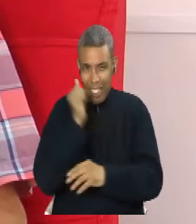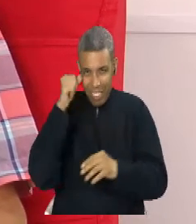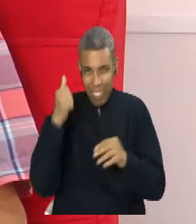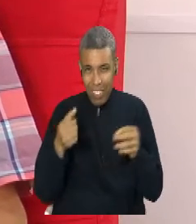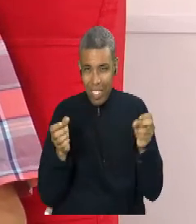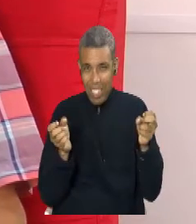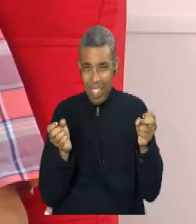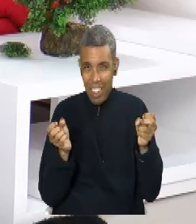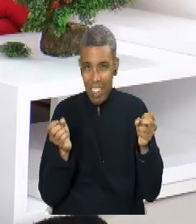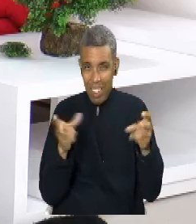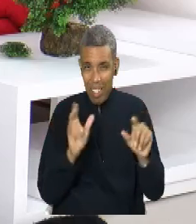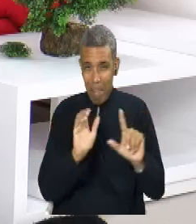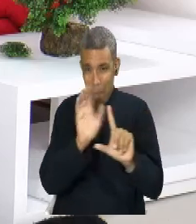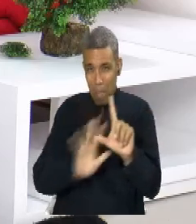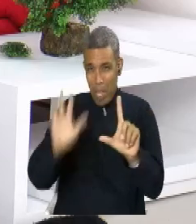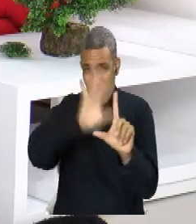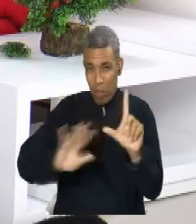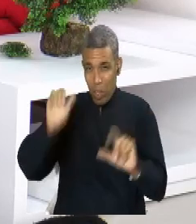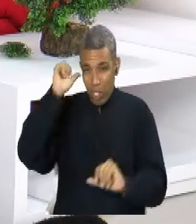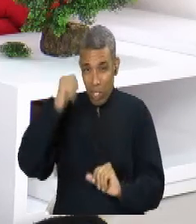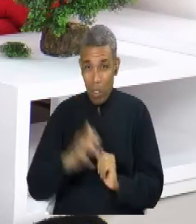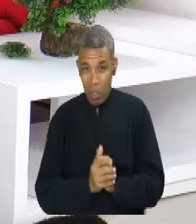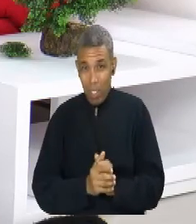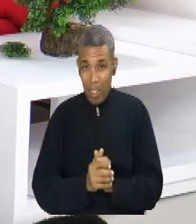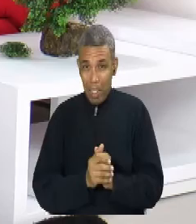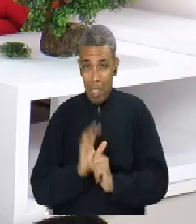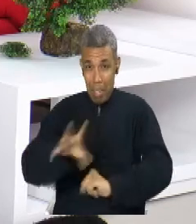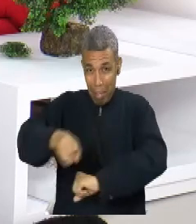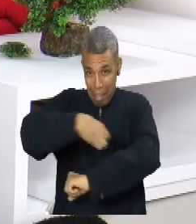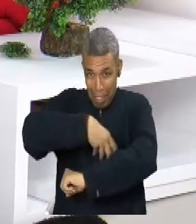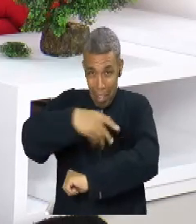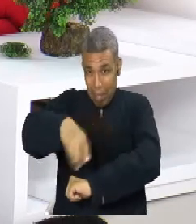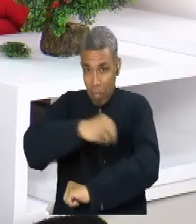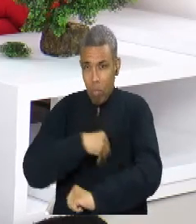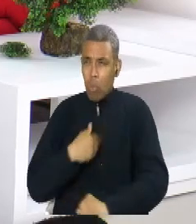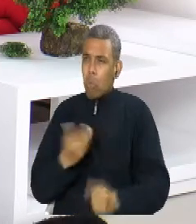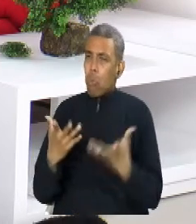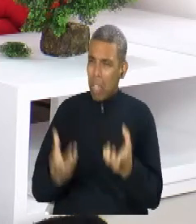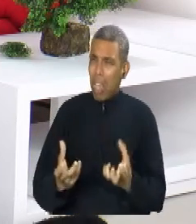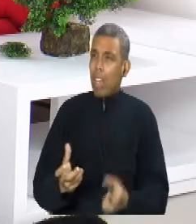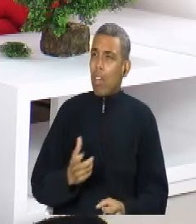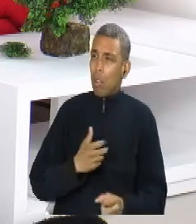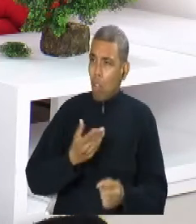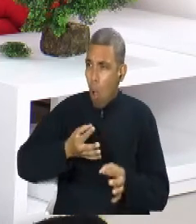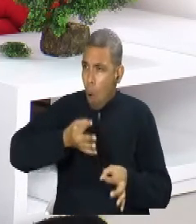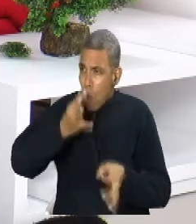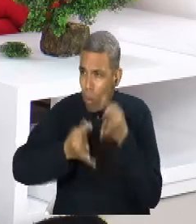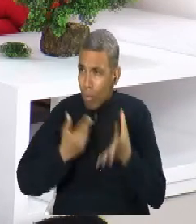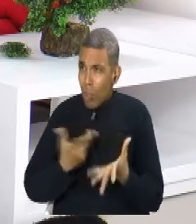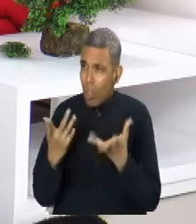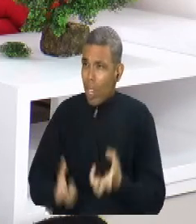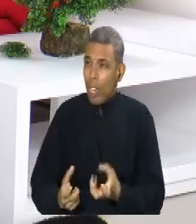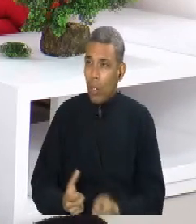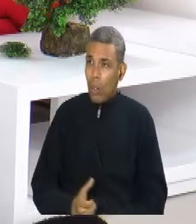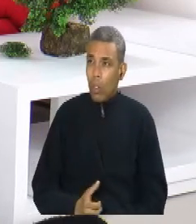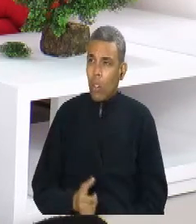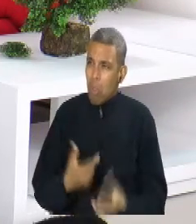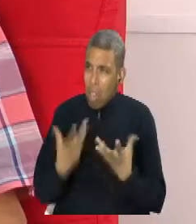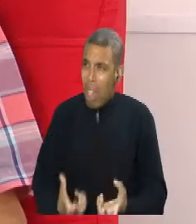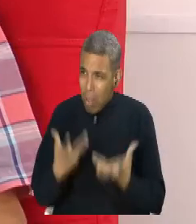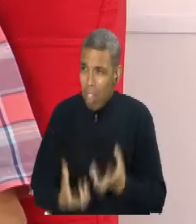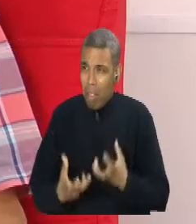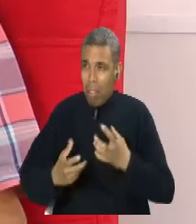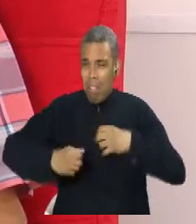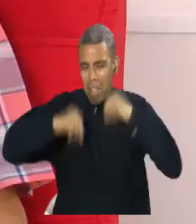no discuta con el niño no lo regañe no entra en conflicto con el niño trate de persuadirlo de otra manera